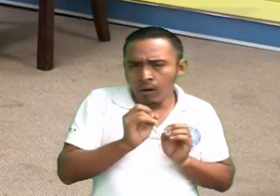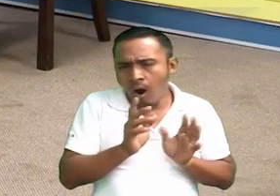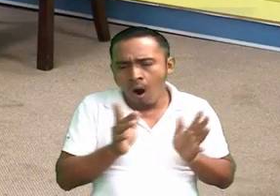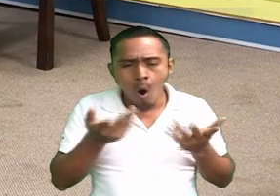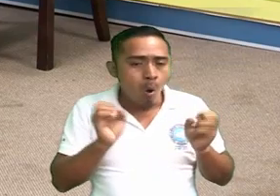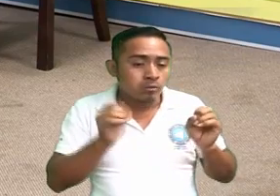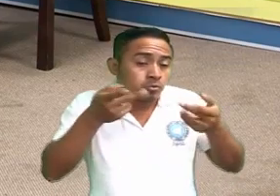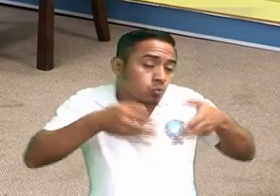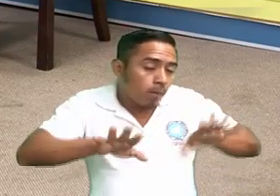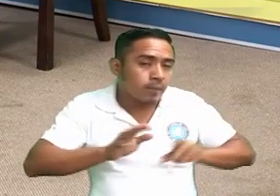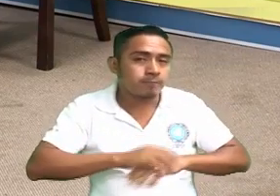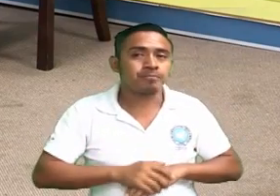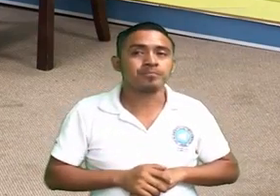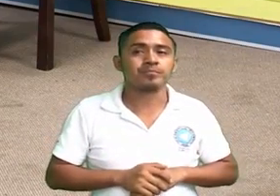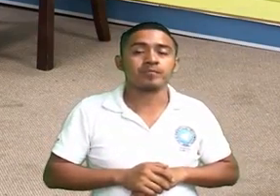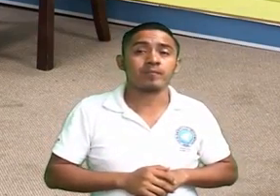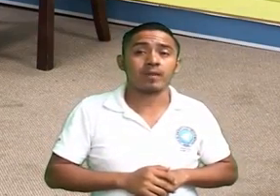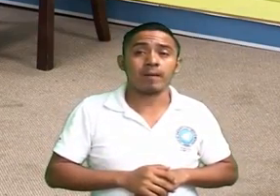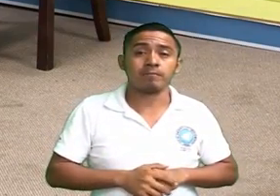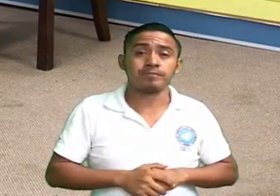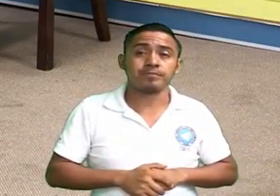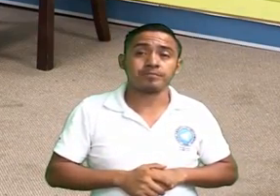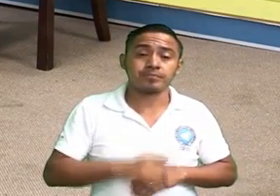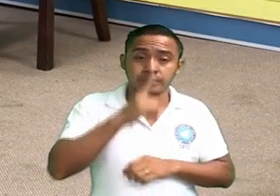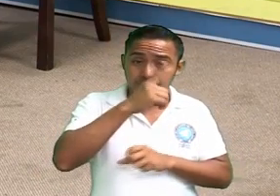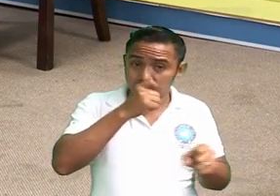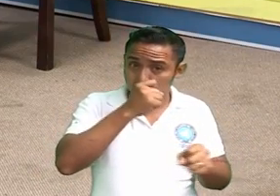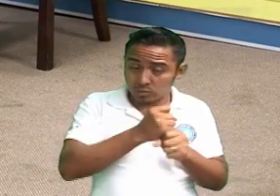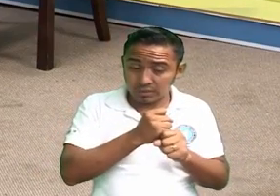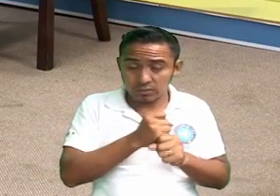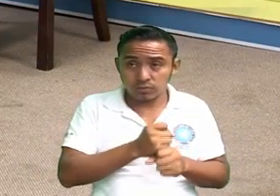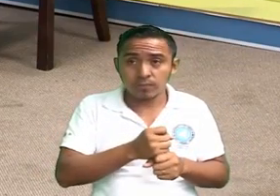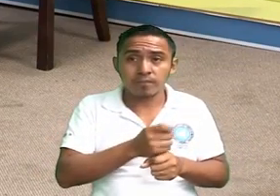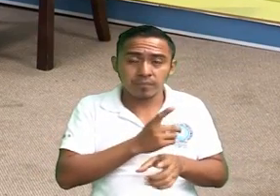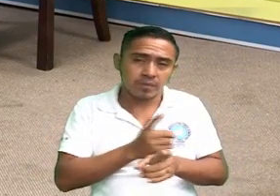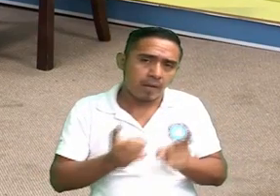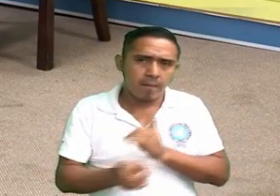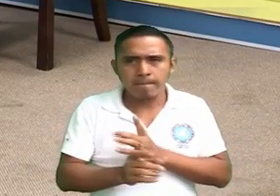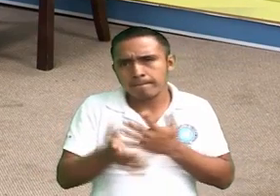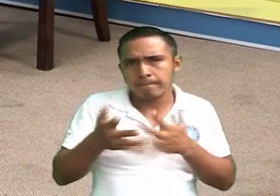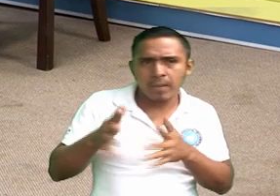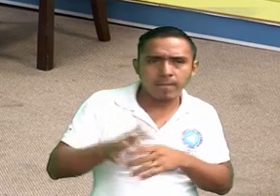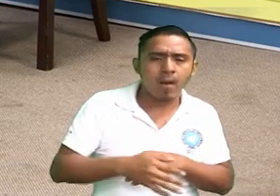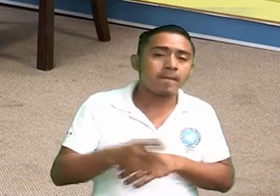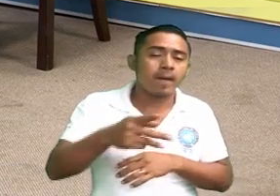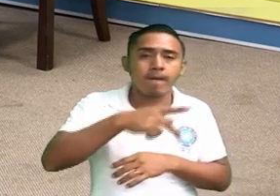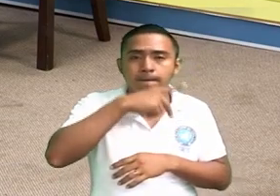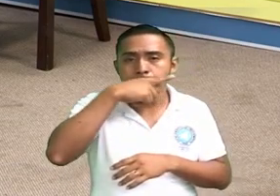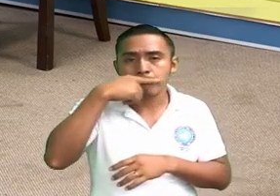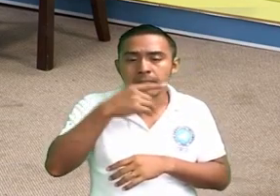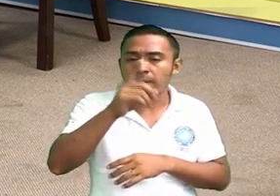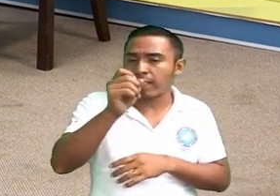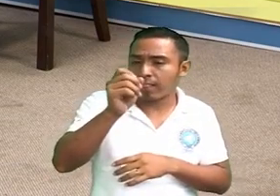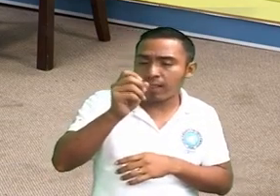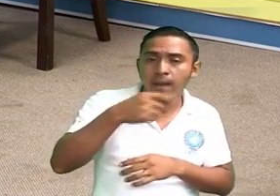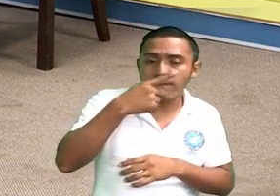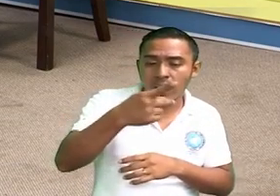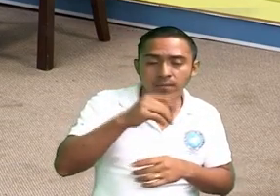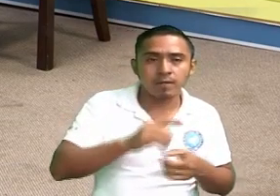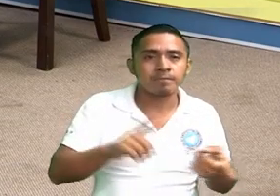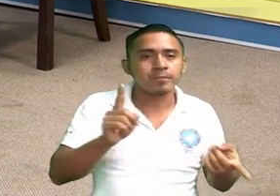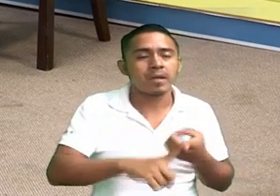del primer año de vida del niño o la niña, ¿cuántas palabras él tiene que decir? Y así ver si en realidad no